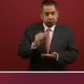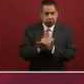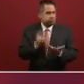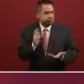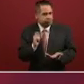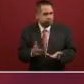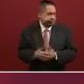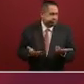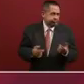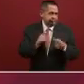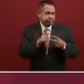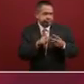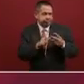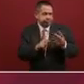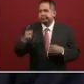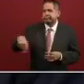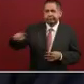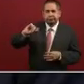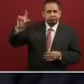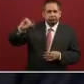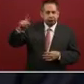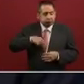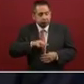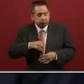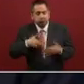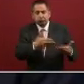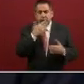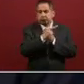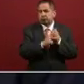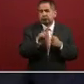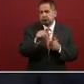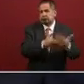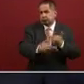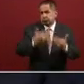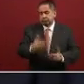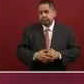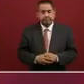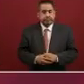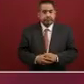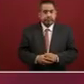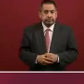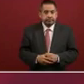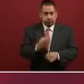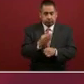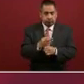qué significa esto hay confianza en el país tenemos